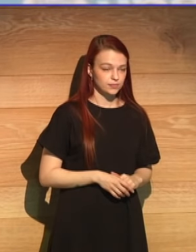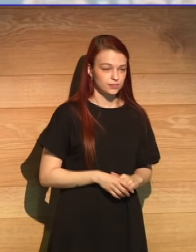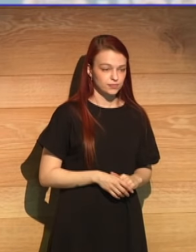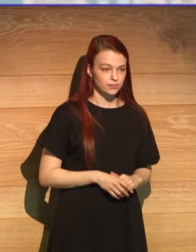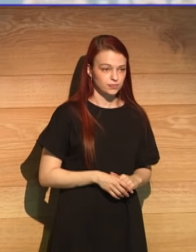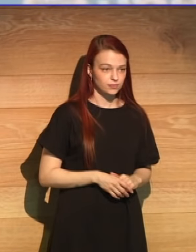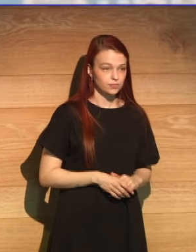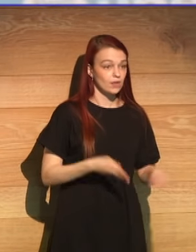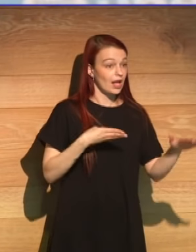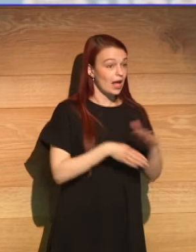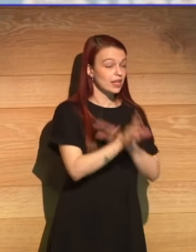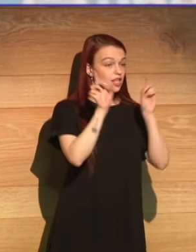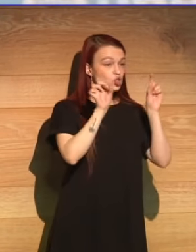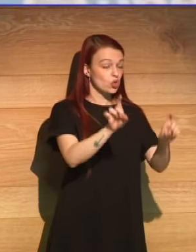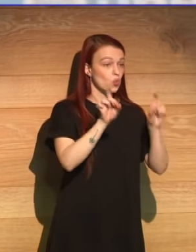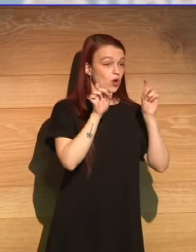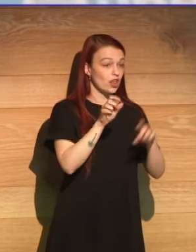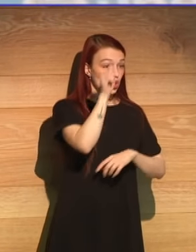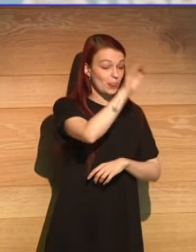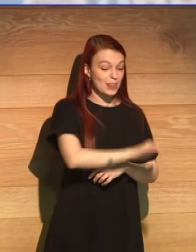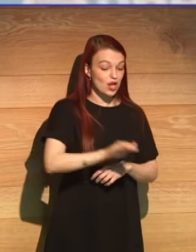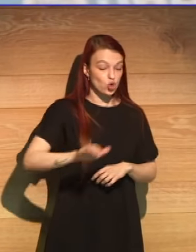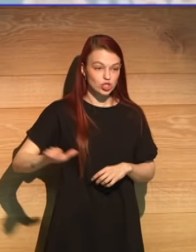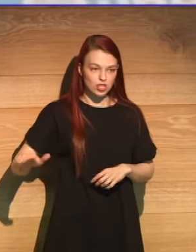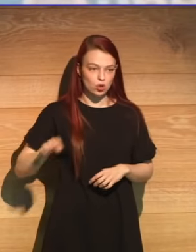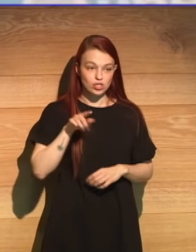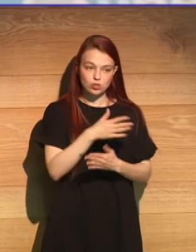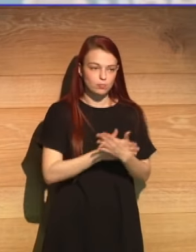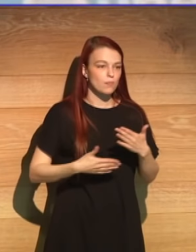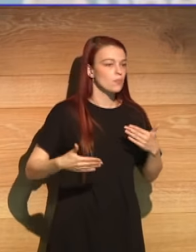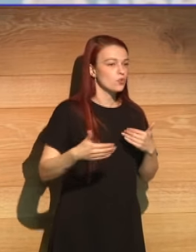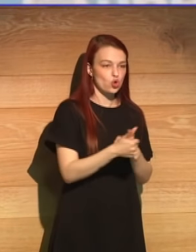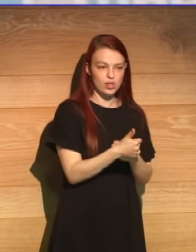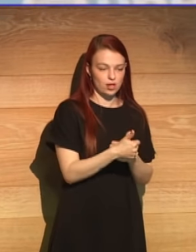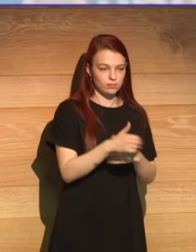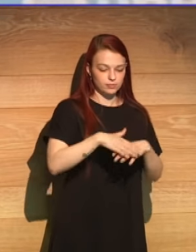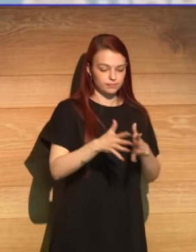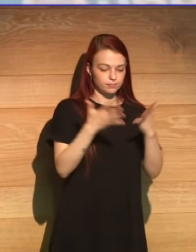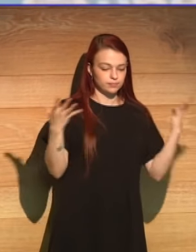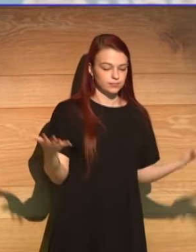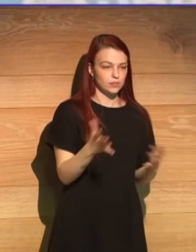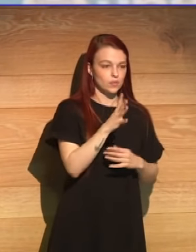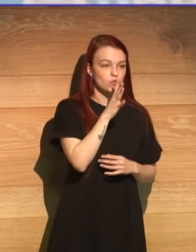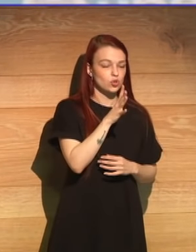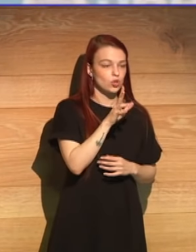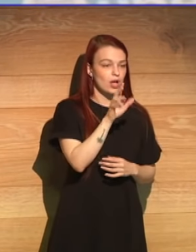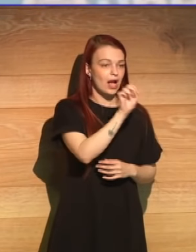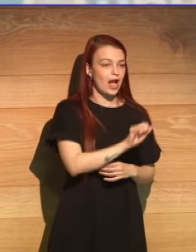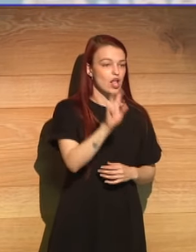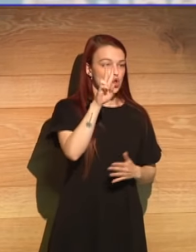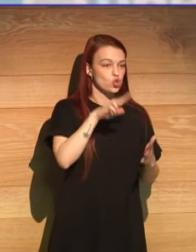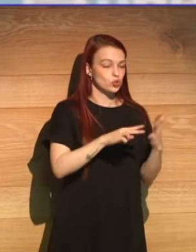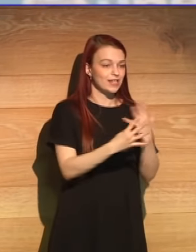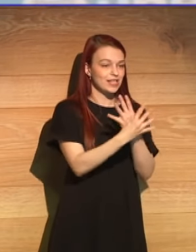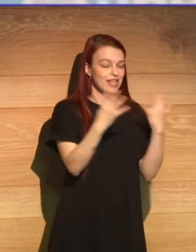acceso a la educación preescolar es una prioridad, ya que para el año 2019